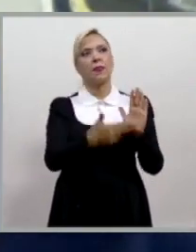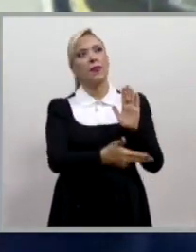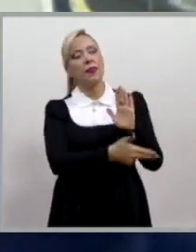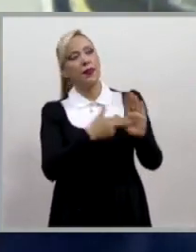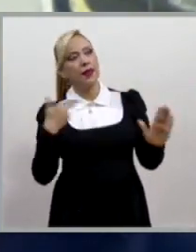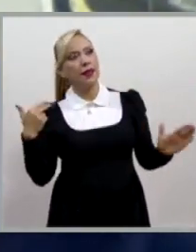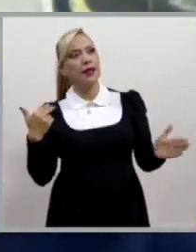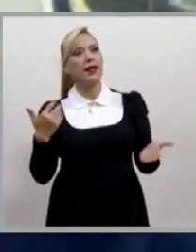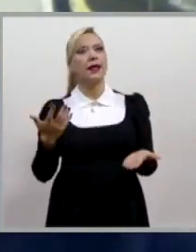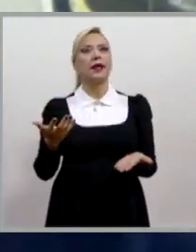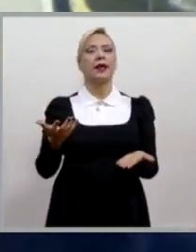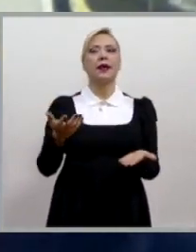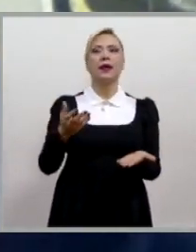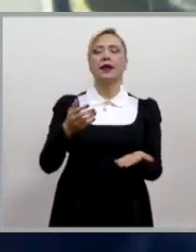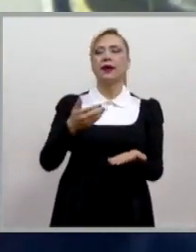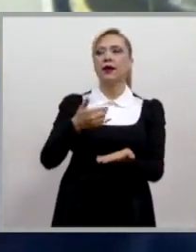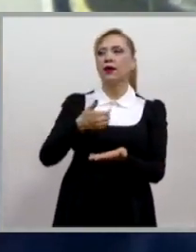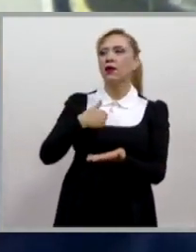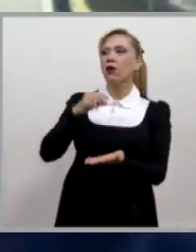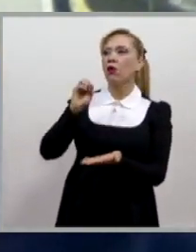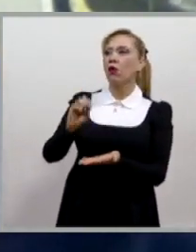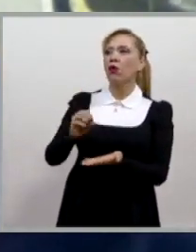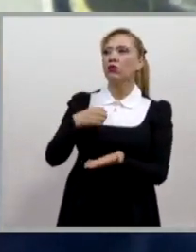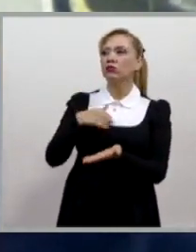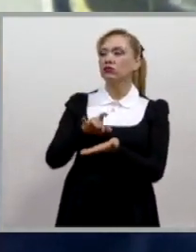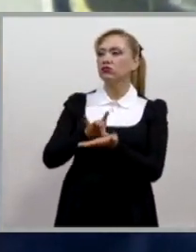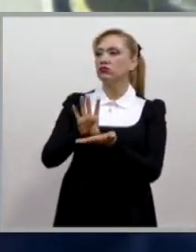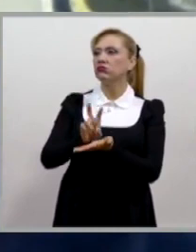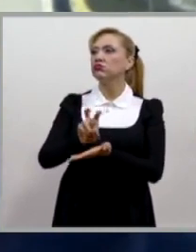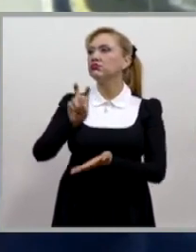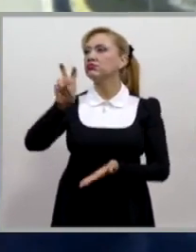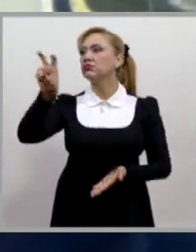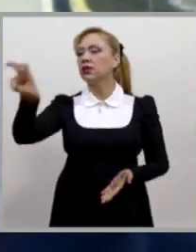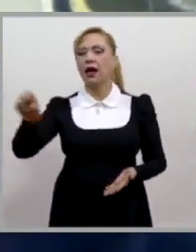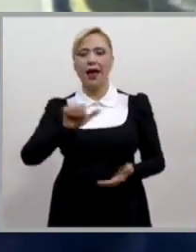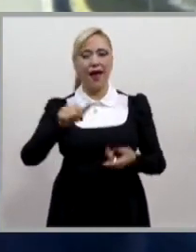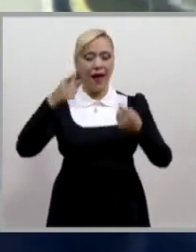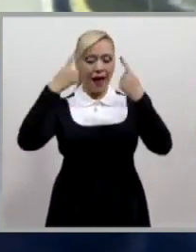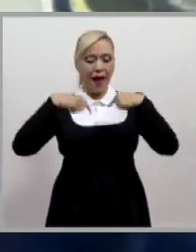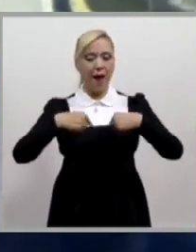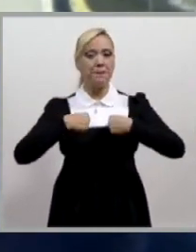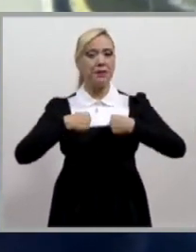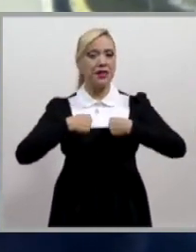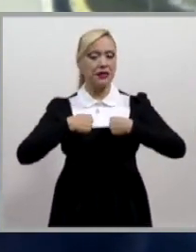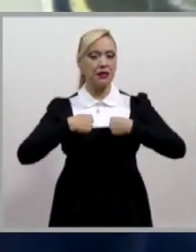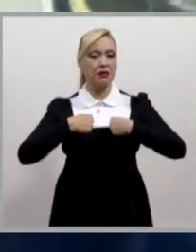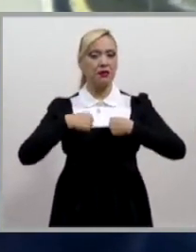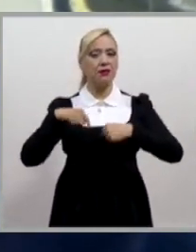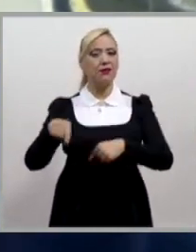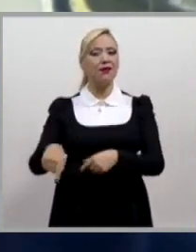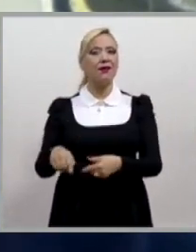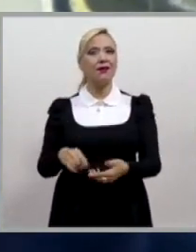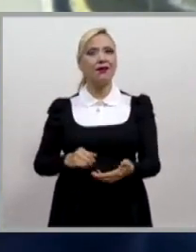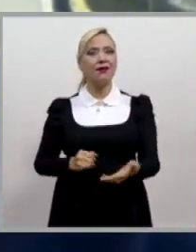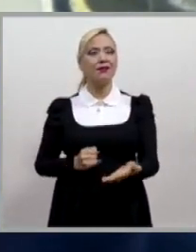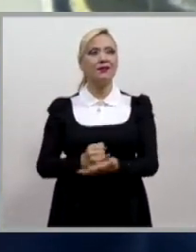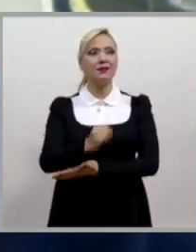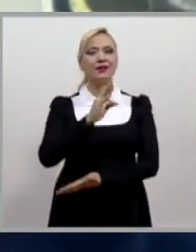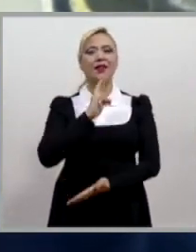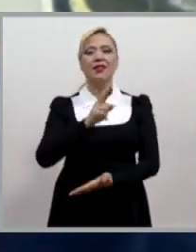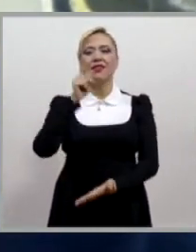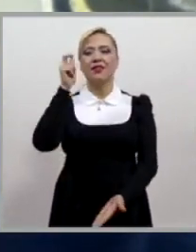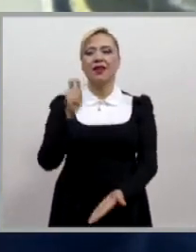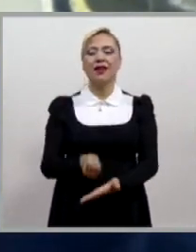imprentas, exilio, entre otros, ¿no? Y me parece que queda ya muy corto para las sentencias. De